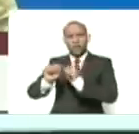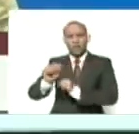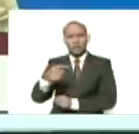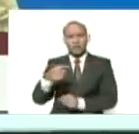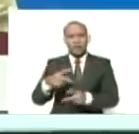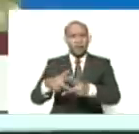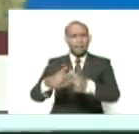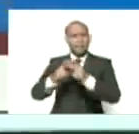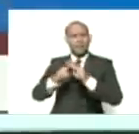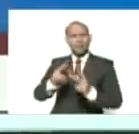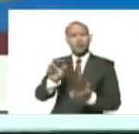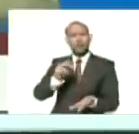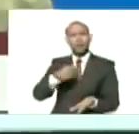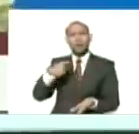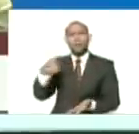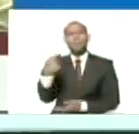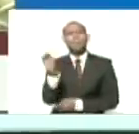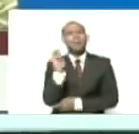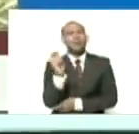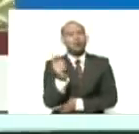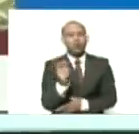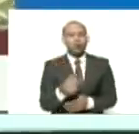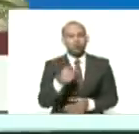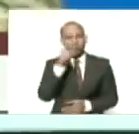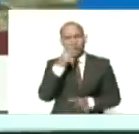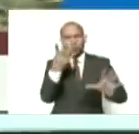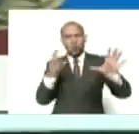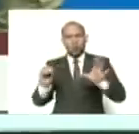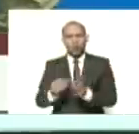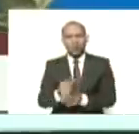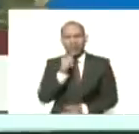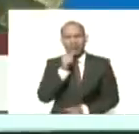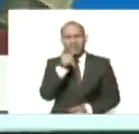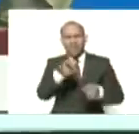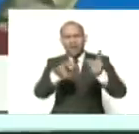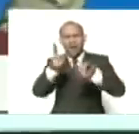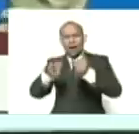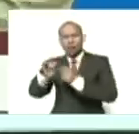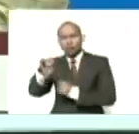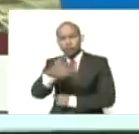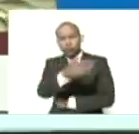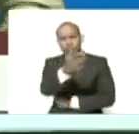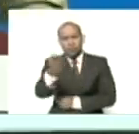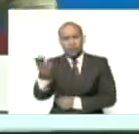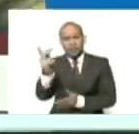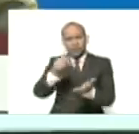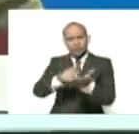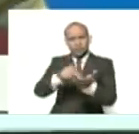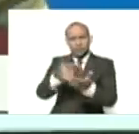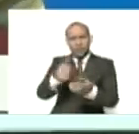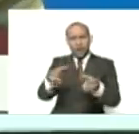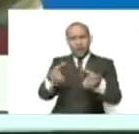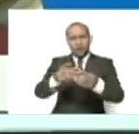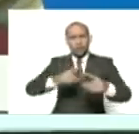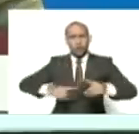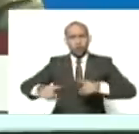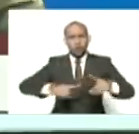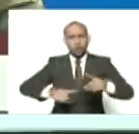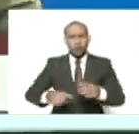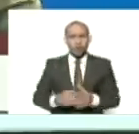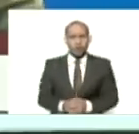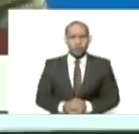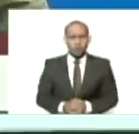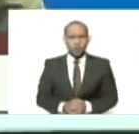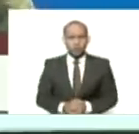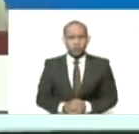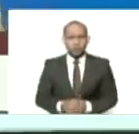sociales, en los años 90. ¿Quiénes de ustedes pertenecieron a esa coordinadora?